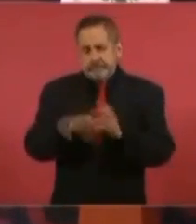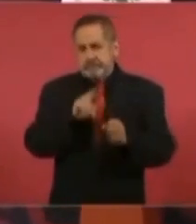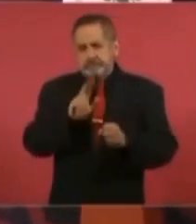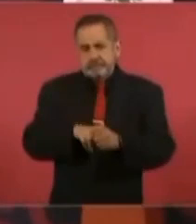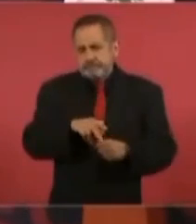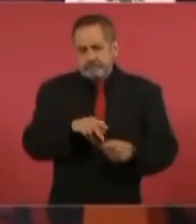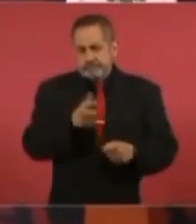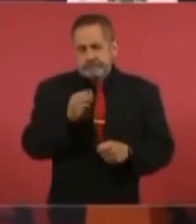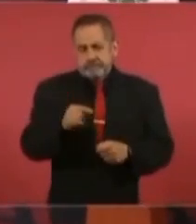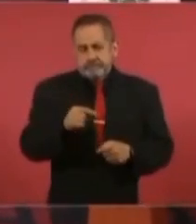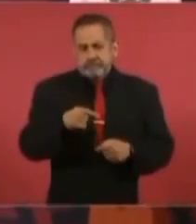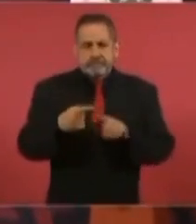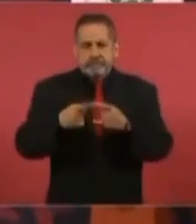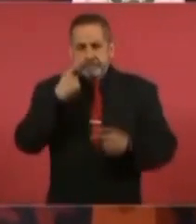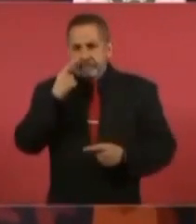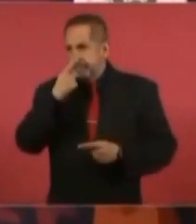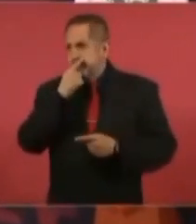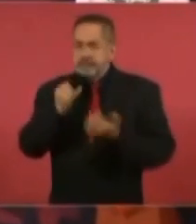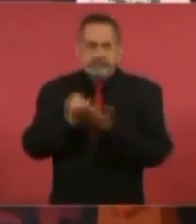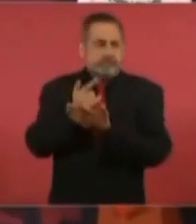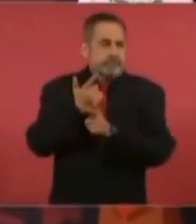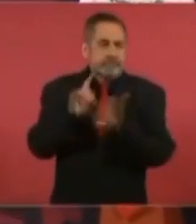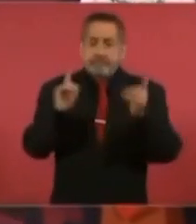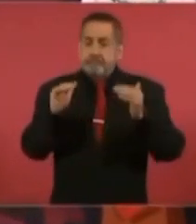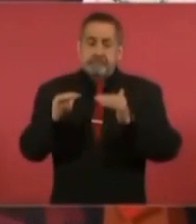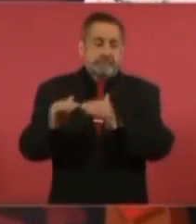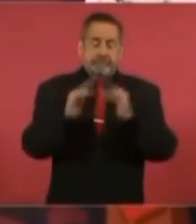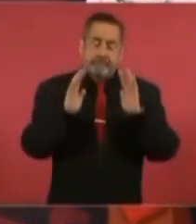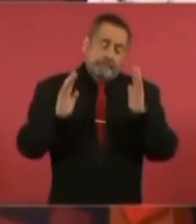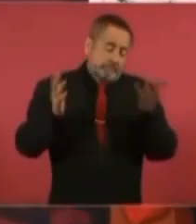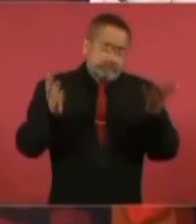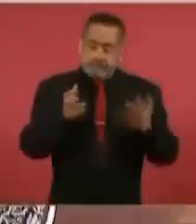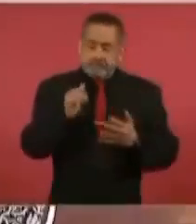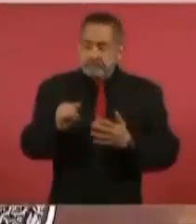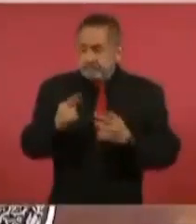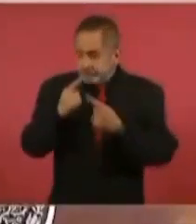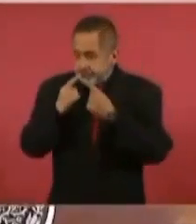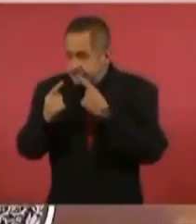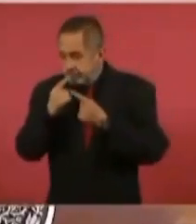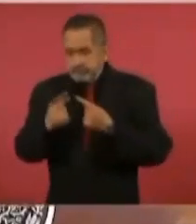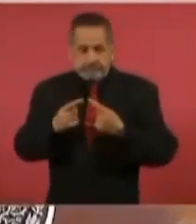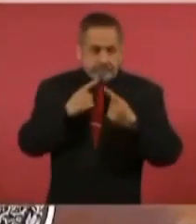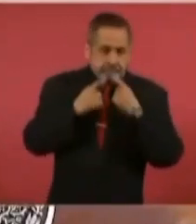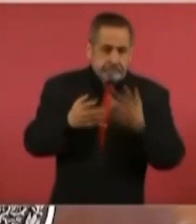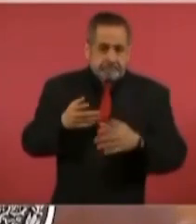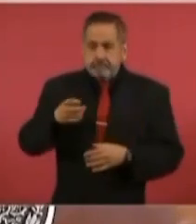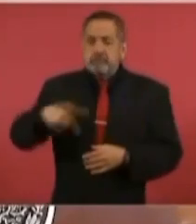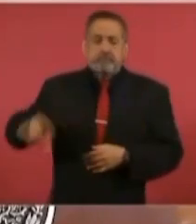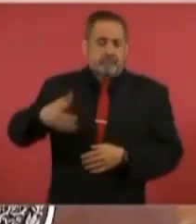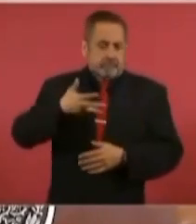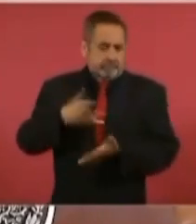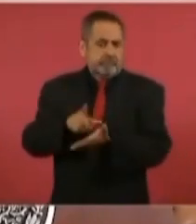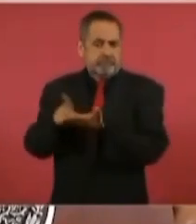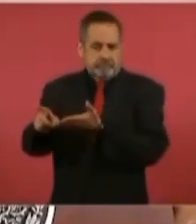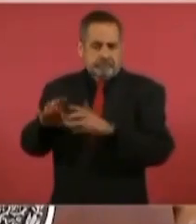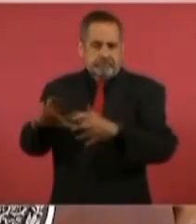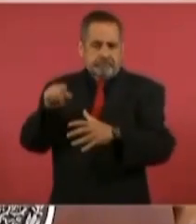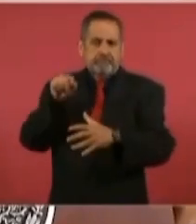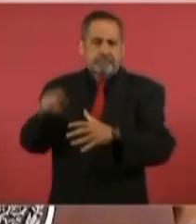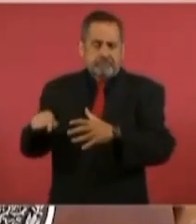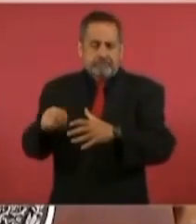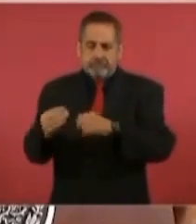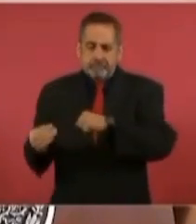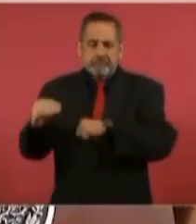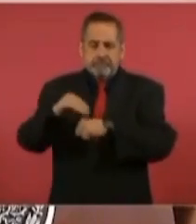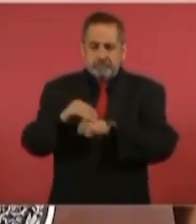a la democracia y libertad es un derecho que tienen los trabajadores el